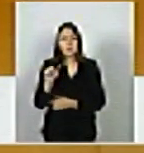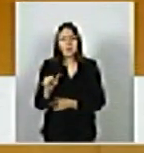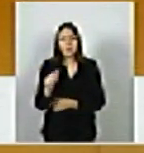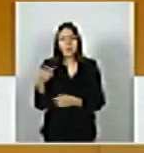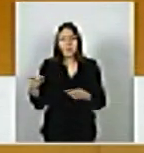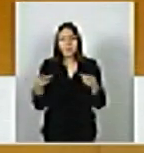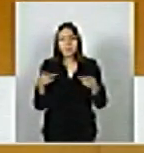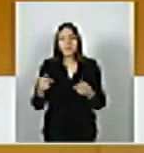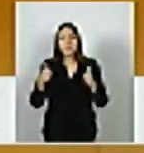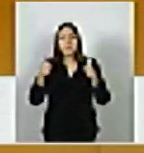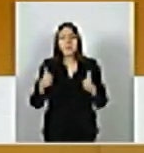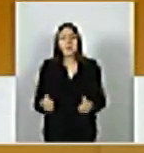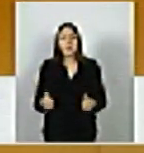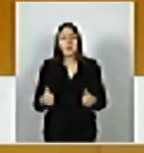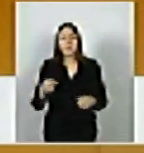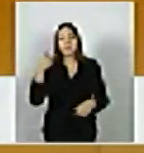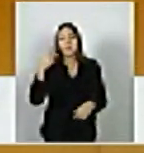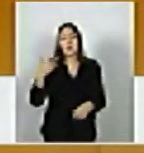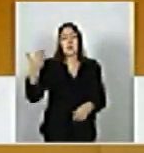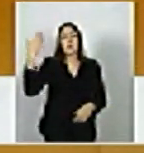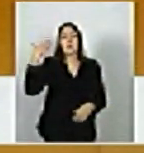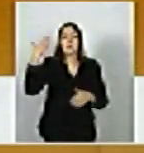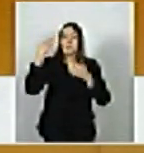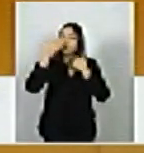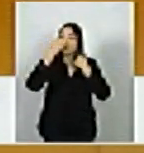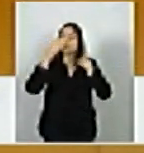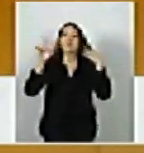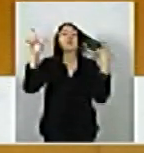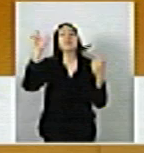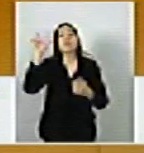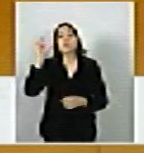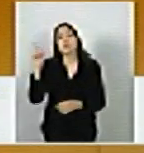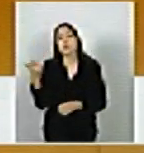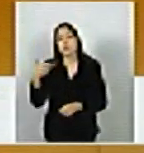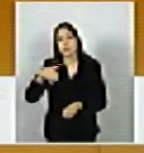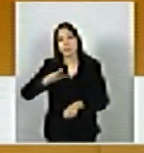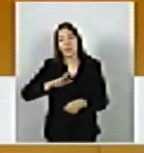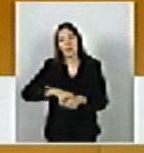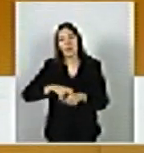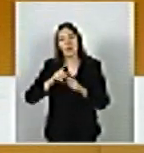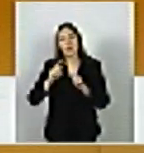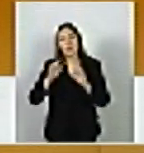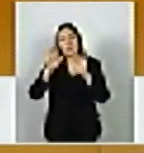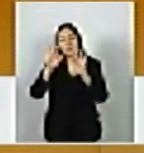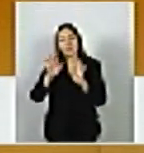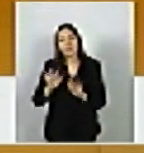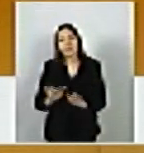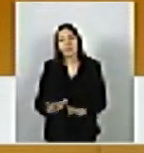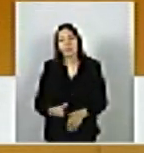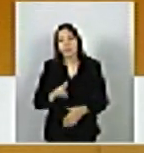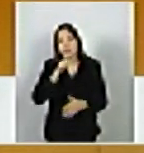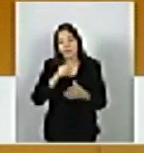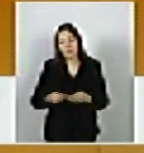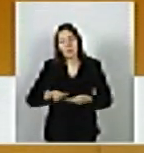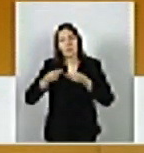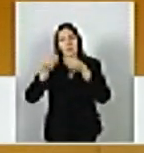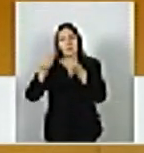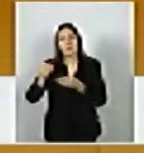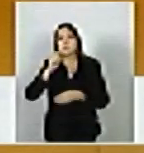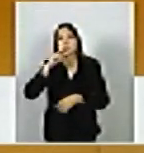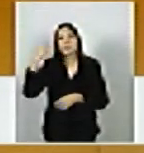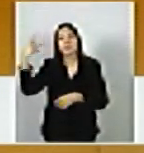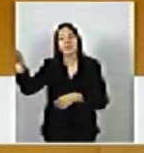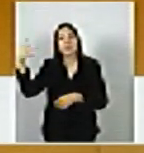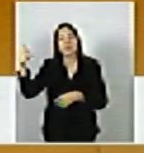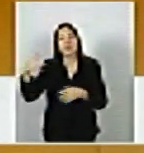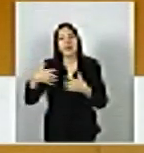embargo, fue apenas el pasado lunes cuando el hospital recibió un oficio de la citada empresa,